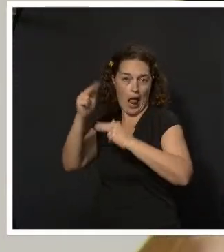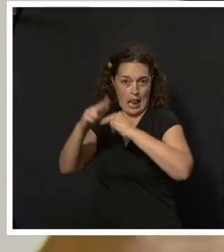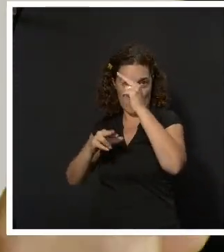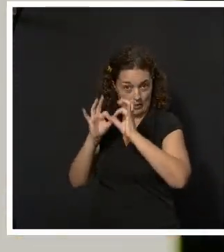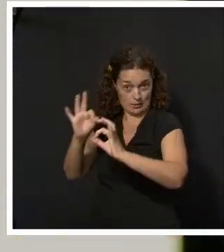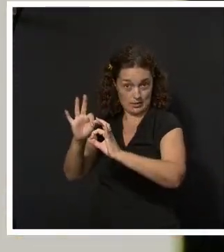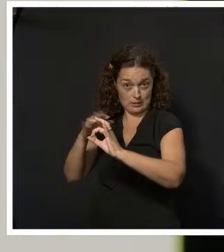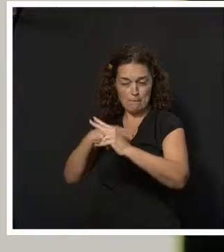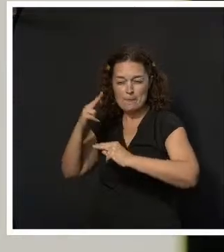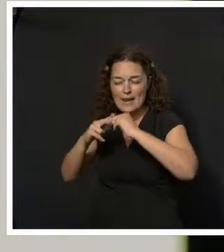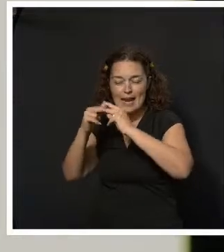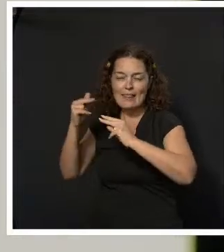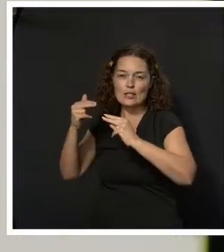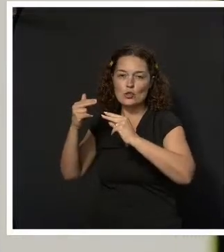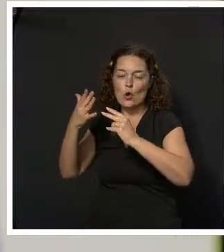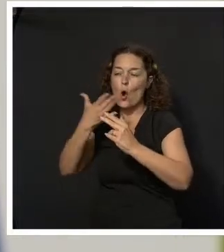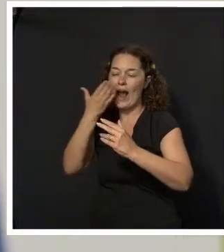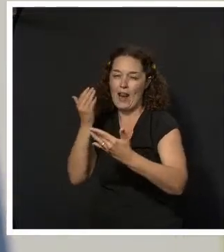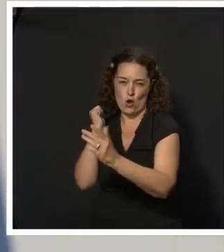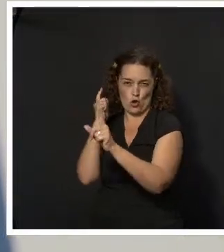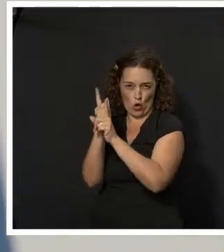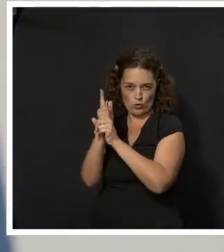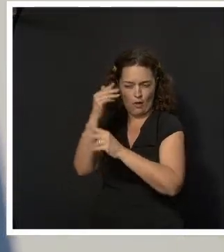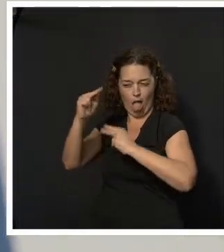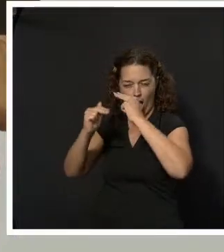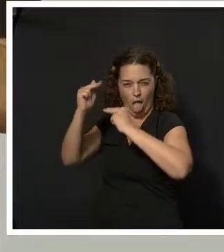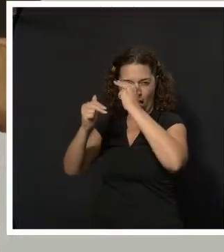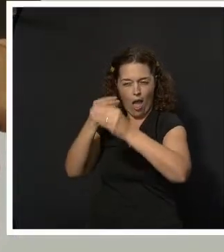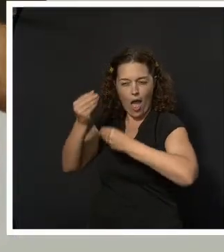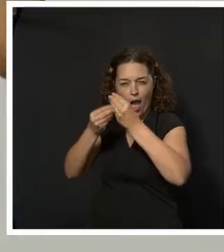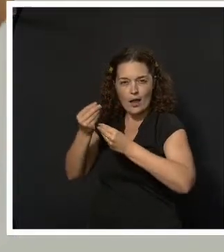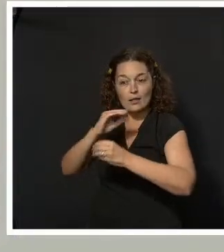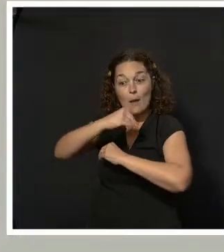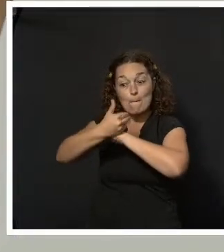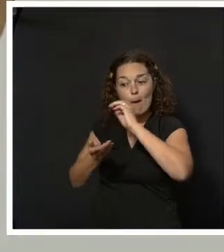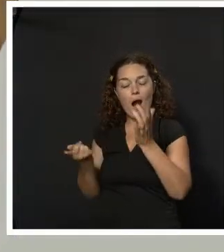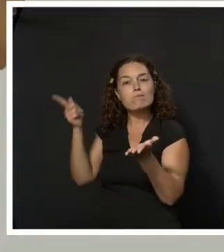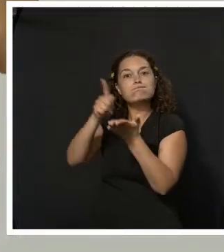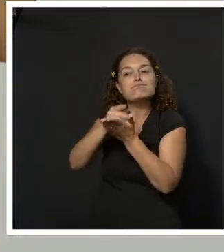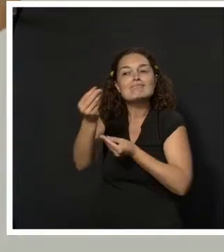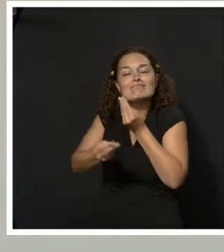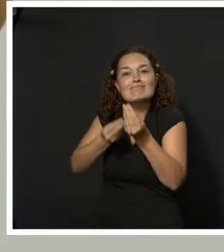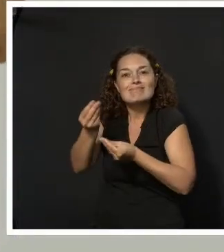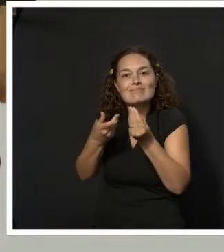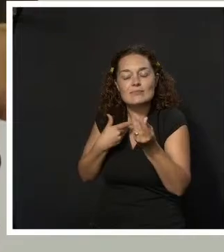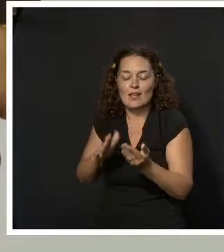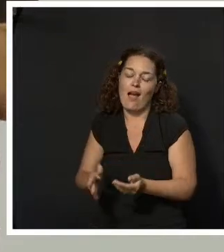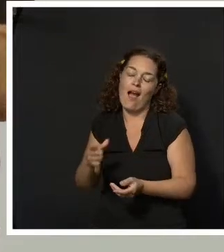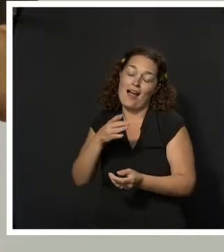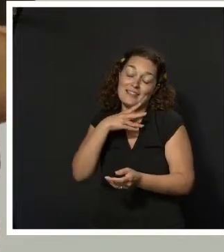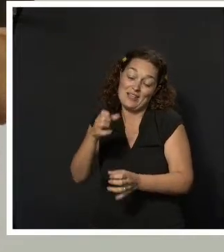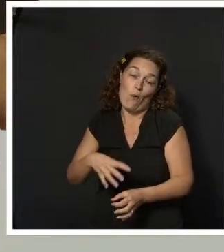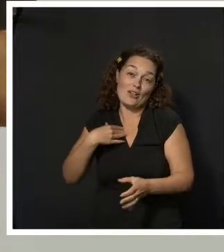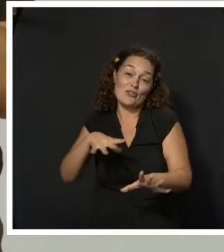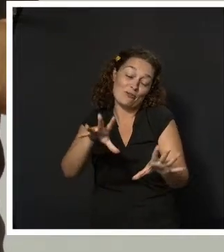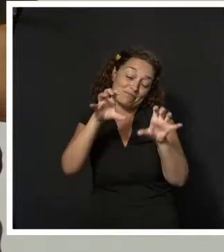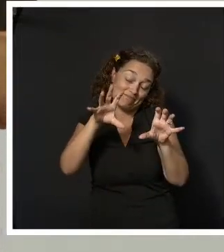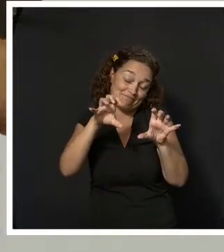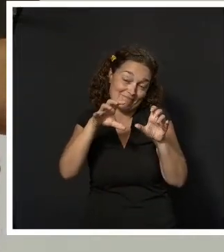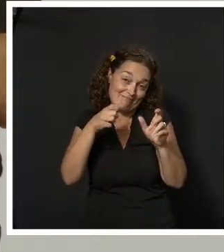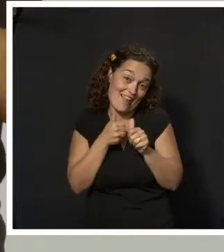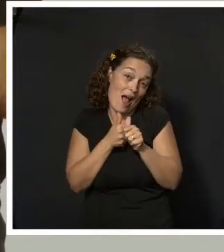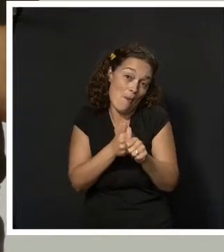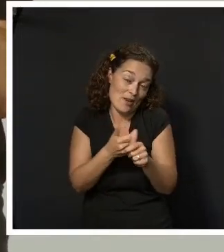así con ladrillo refractario quedó muy bien entonces empezaron a hacer pan otra vez esto ya él es de veteranos y era Bueno